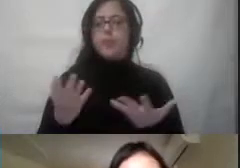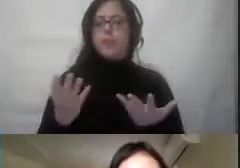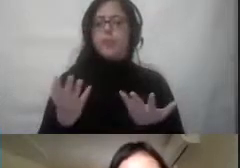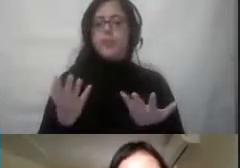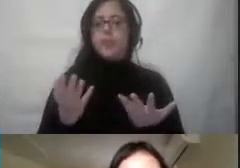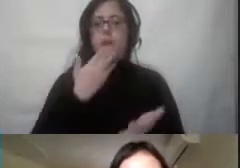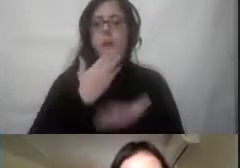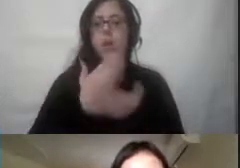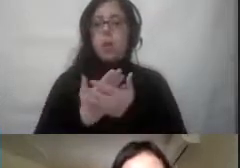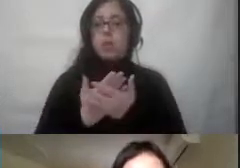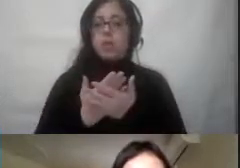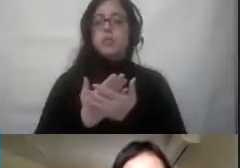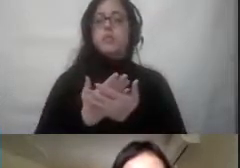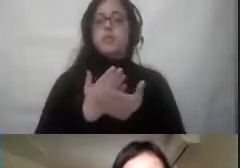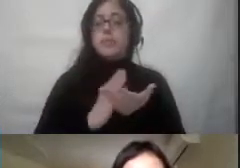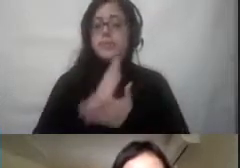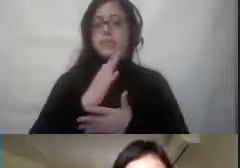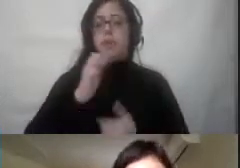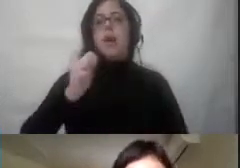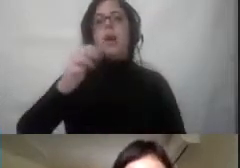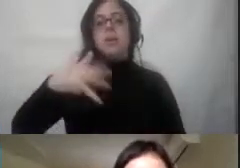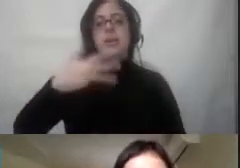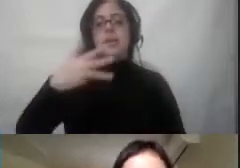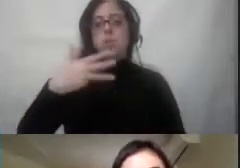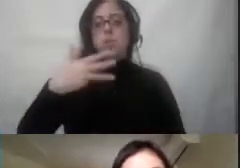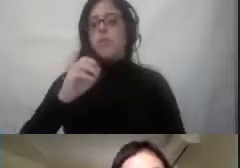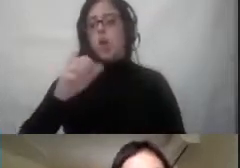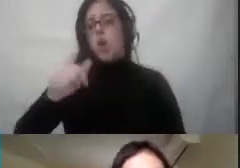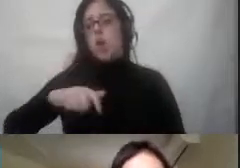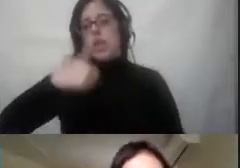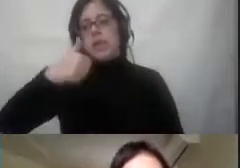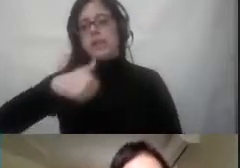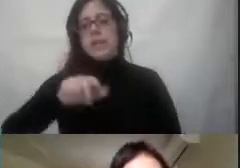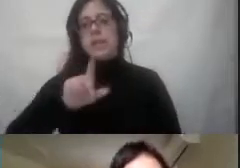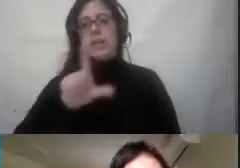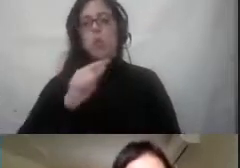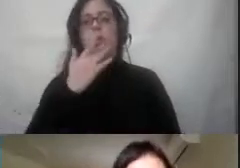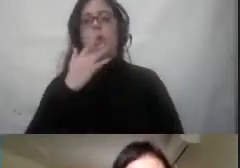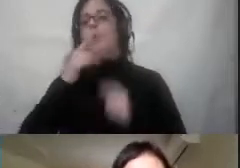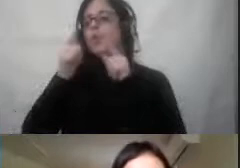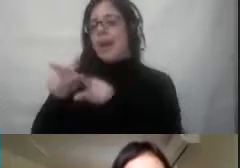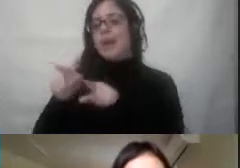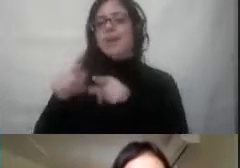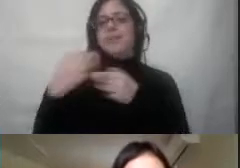Les invitamos a ver ese informe cuando salga, porque desde ahí nosotras nos posicionamos.